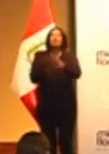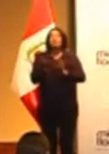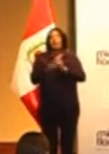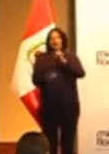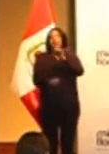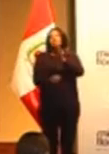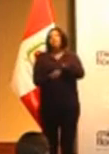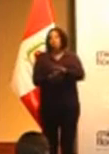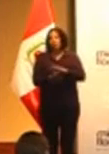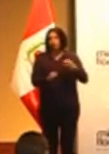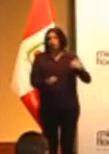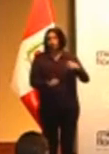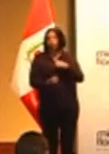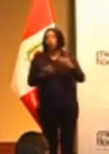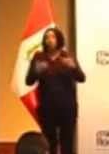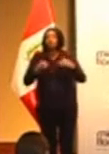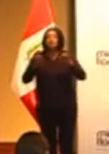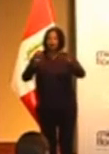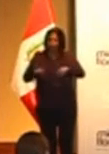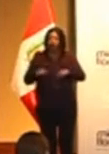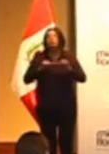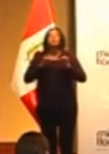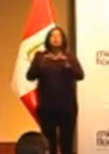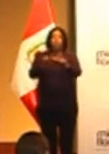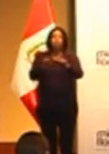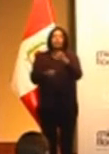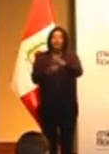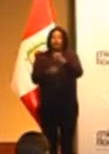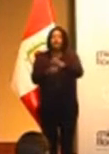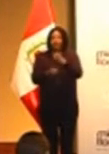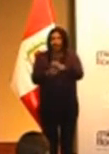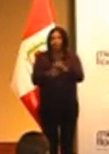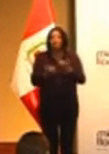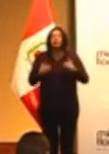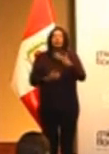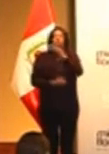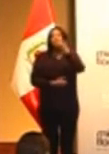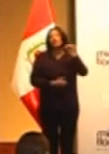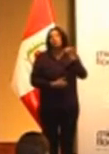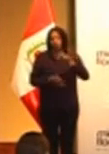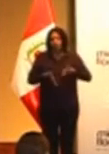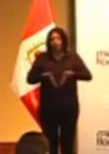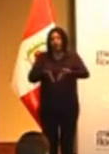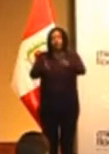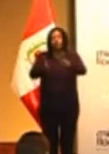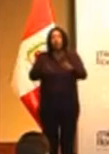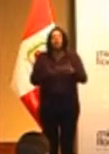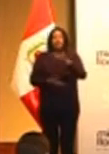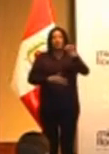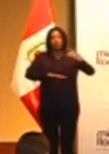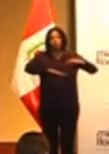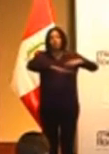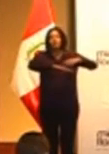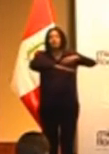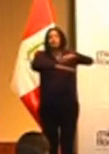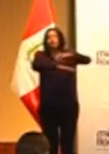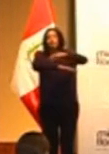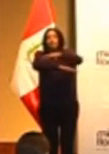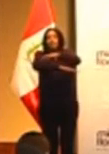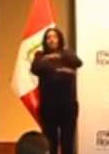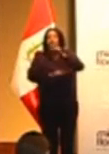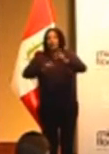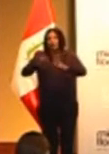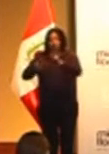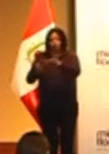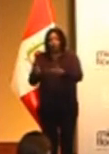del compromiso que nosotros tenemos, vamos a seguir trabajando en tener mejores pistas y veredas para nuestros ciudadanos